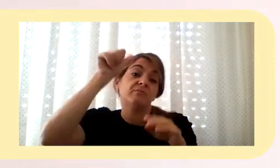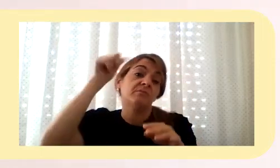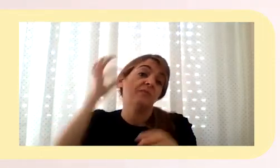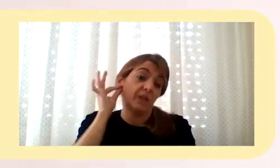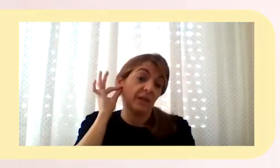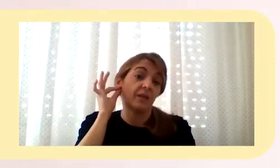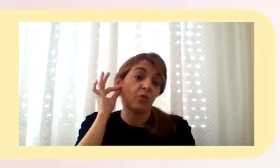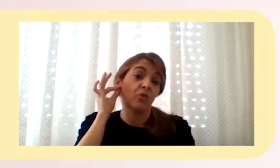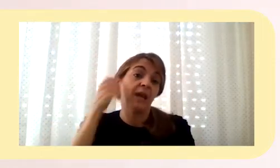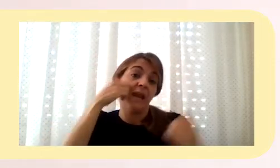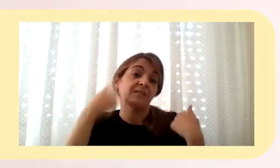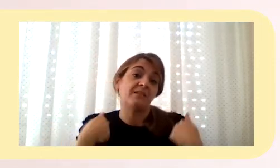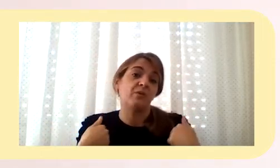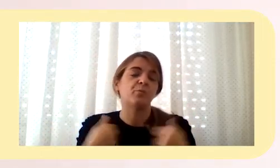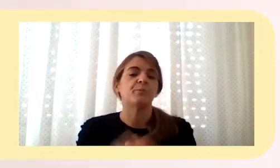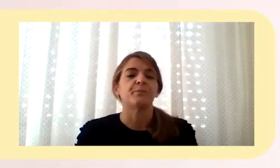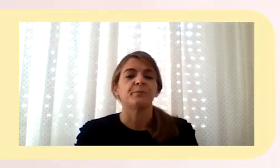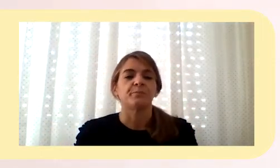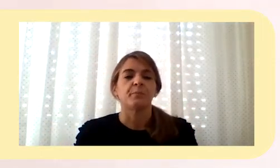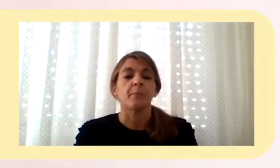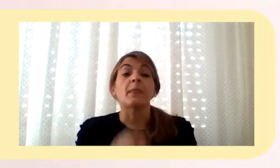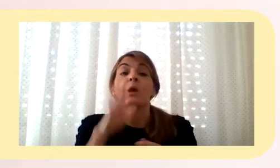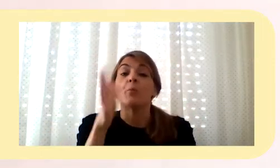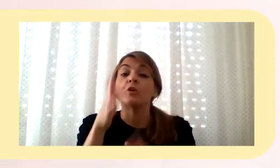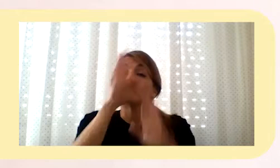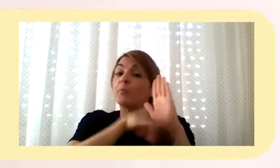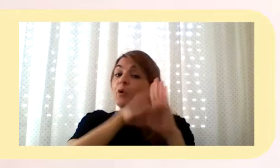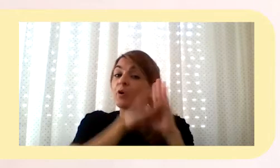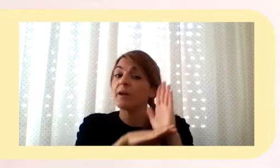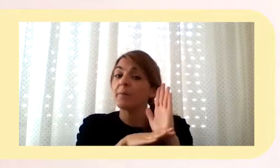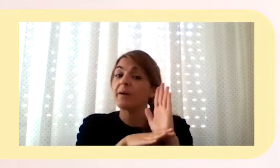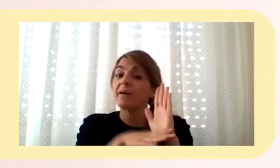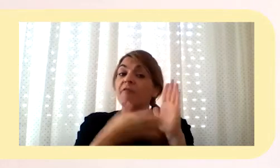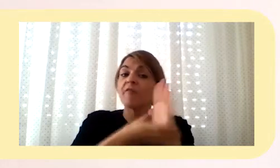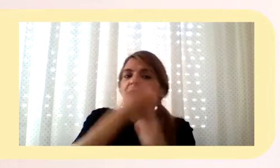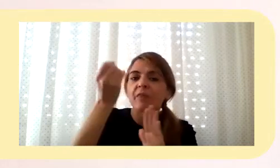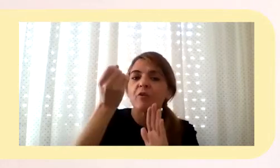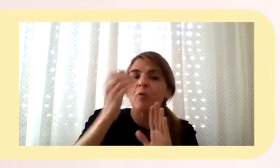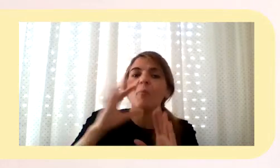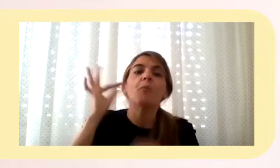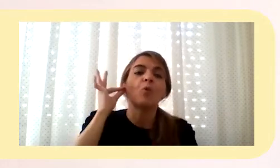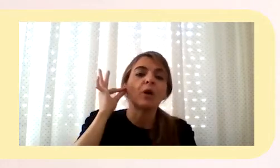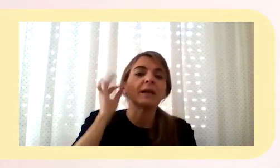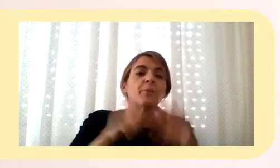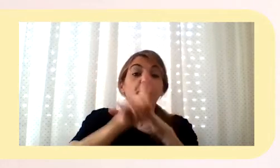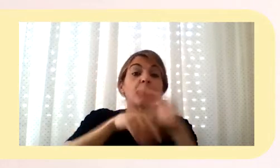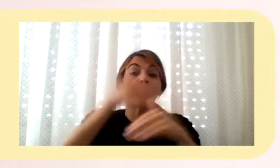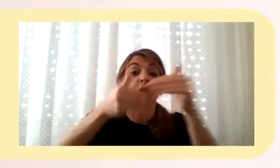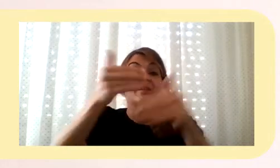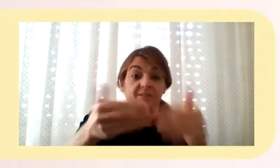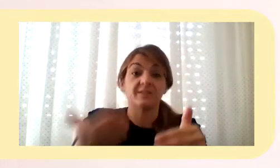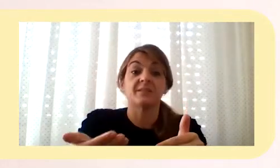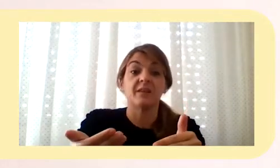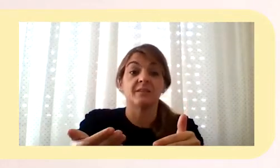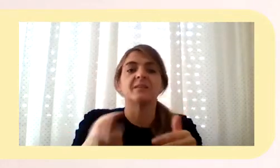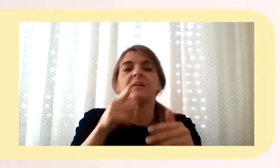acabo de decir. Por todo esto, desde el programa de la Federación de Mujeres Progresistas en clave saludable, los determinantes